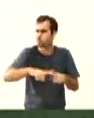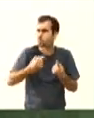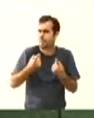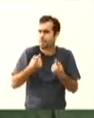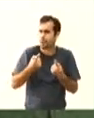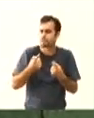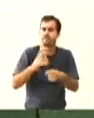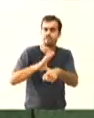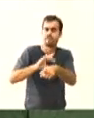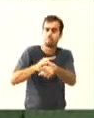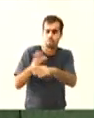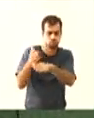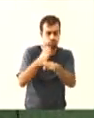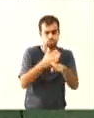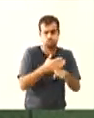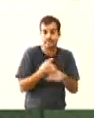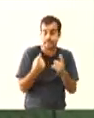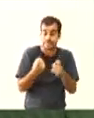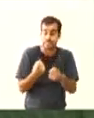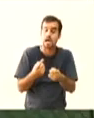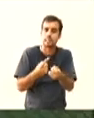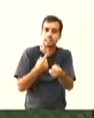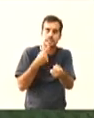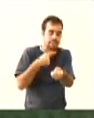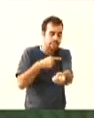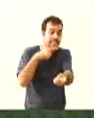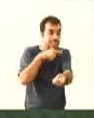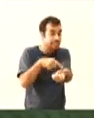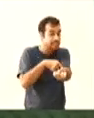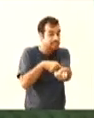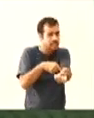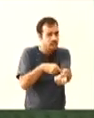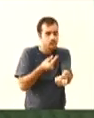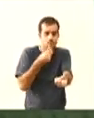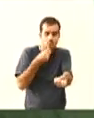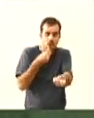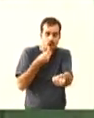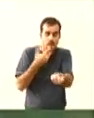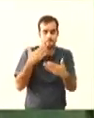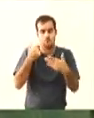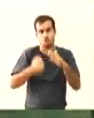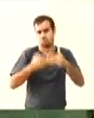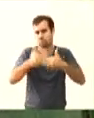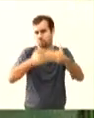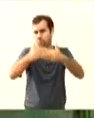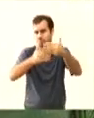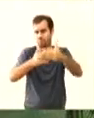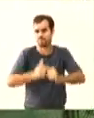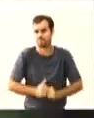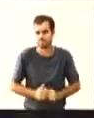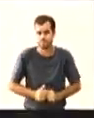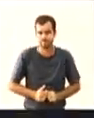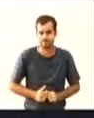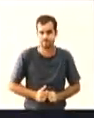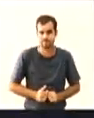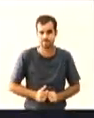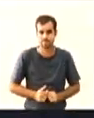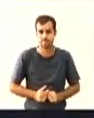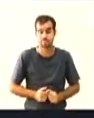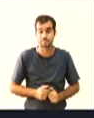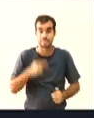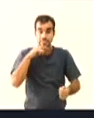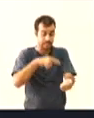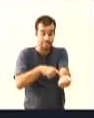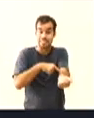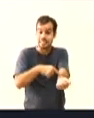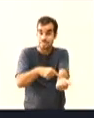varias enfermedades necesitan de la sangre para su tratamiento. Además, puede respaldar la industria médico-farmacéutica. La sangre es vital